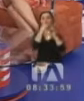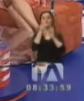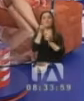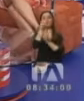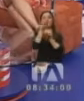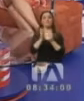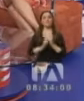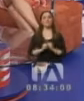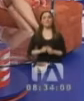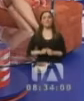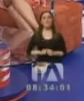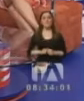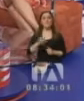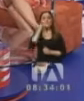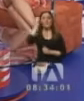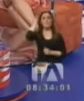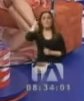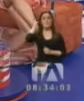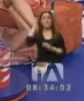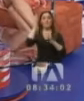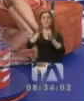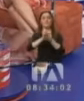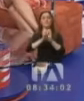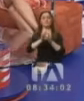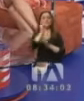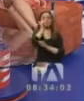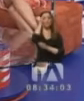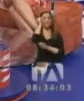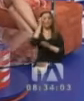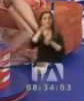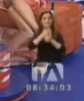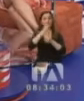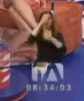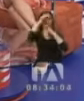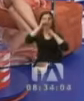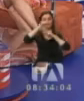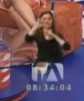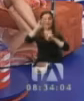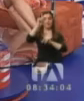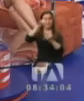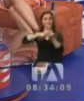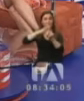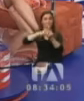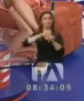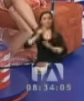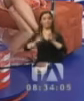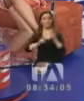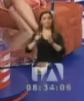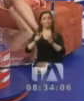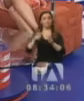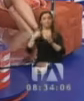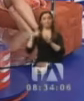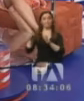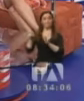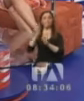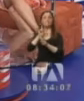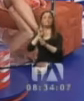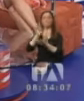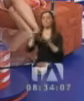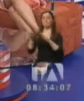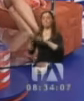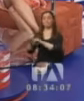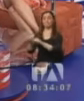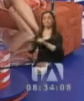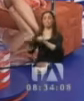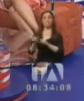te cuento que pues ayer que se realizó pues conmemoraciones por un mes del terremoto, se